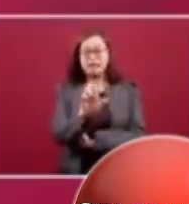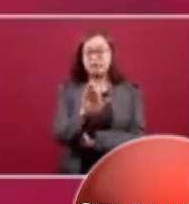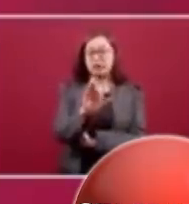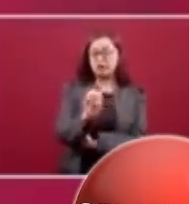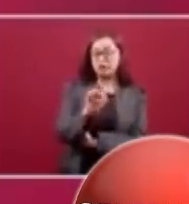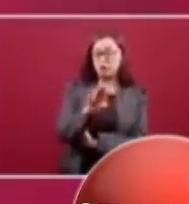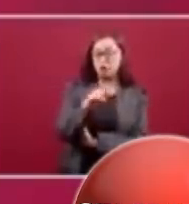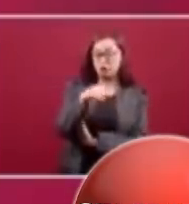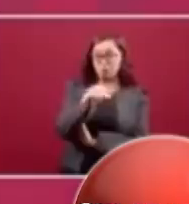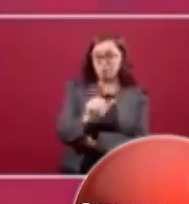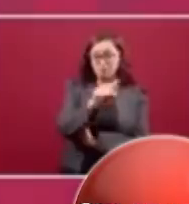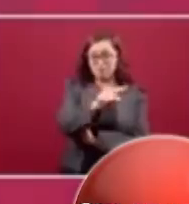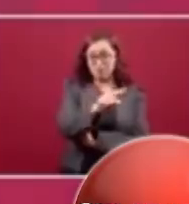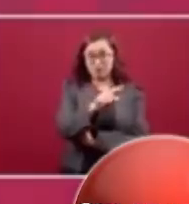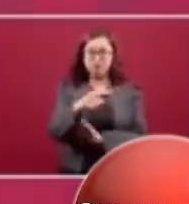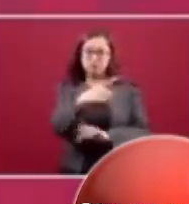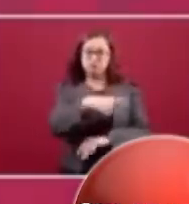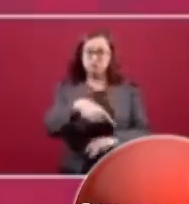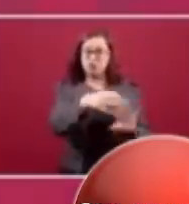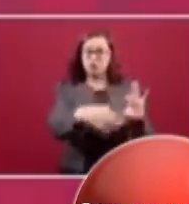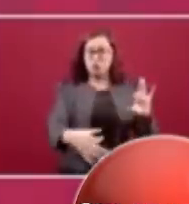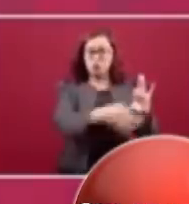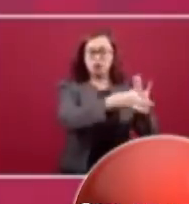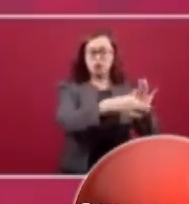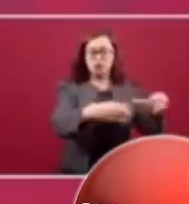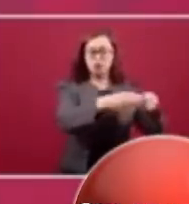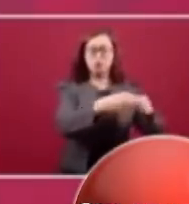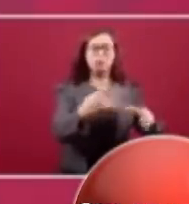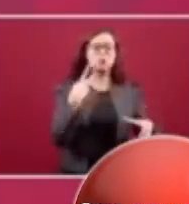¿sí?, al movimiento conservador.